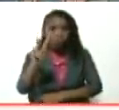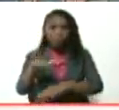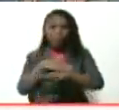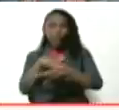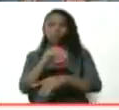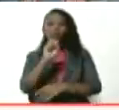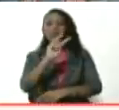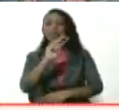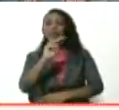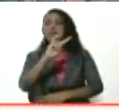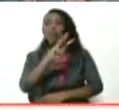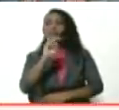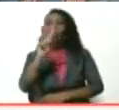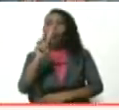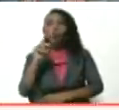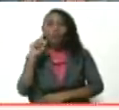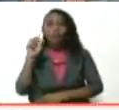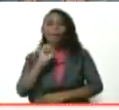fueron